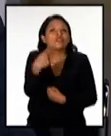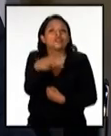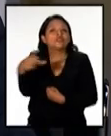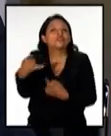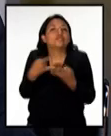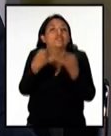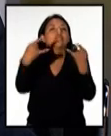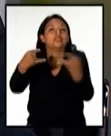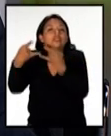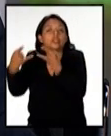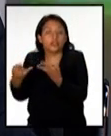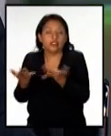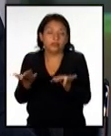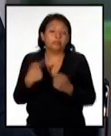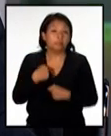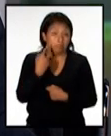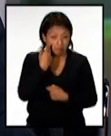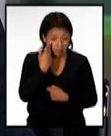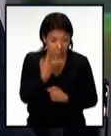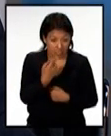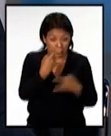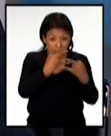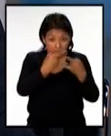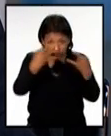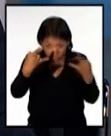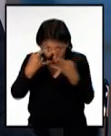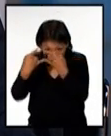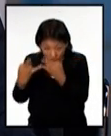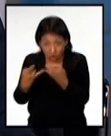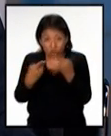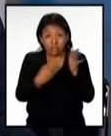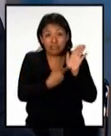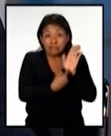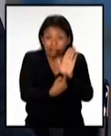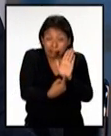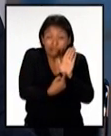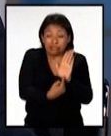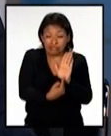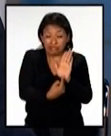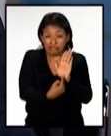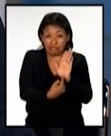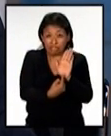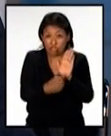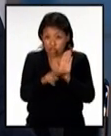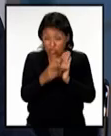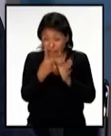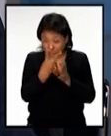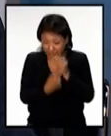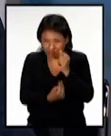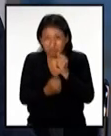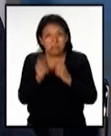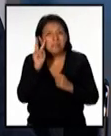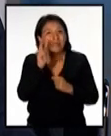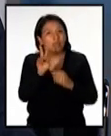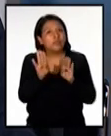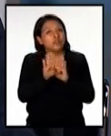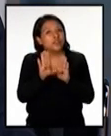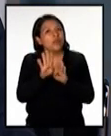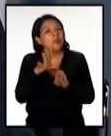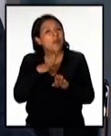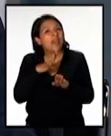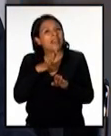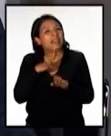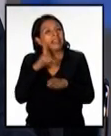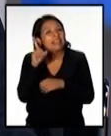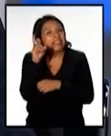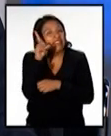Mira, tanto los testimonios como las imágenes que hemos estado viendo creo que dan cuenta de que una dificultad enorme es adecuar